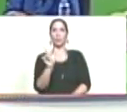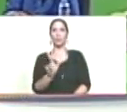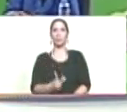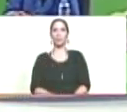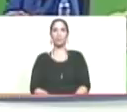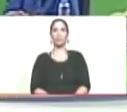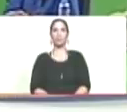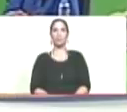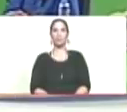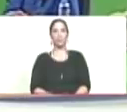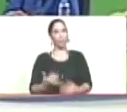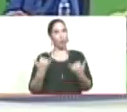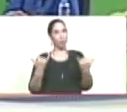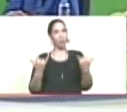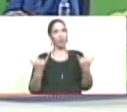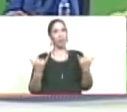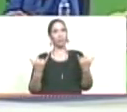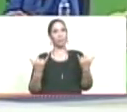Y ahora